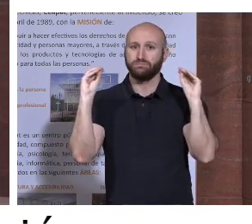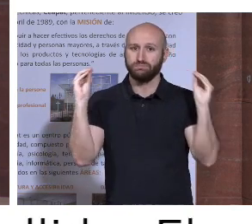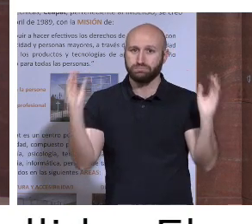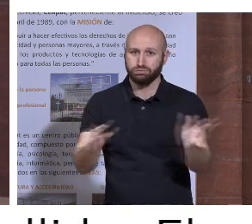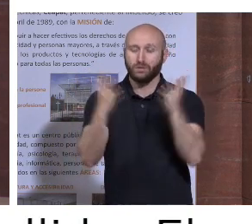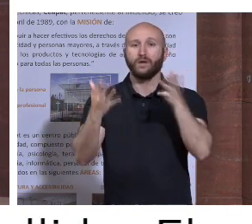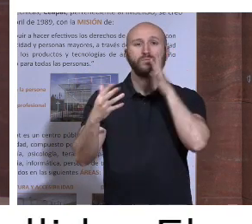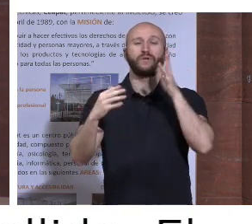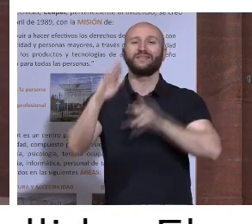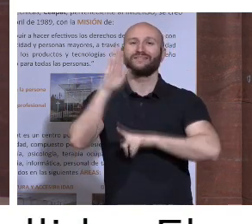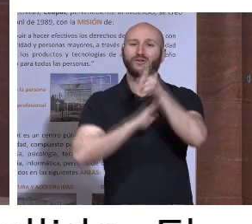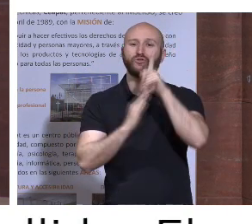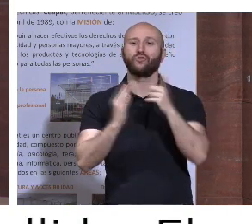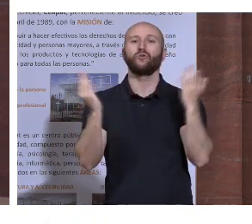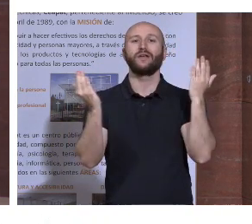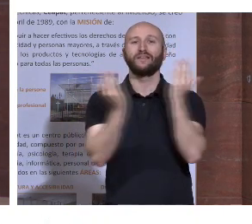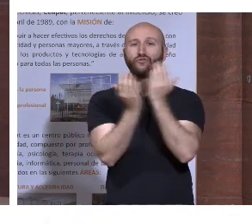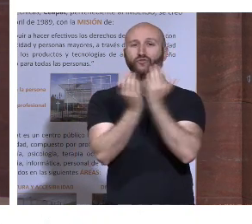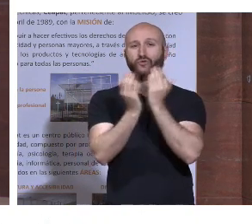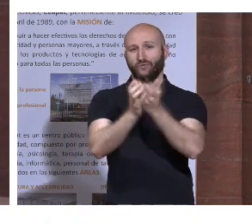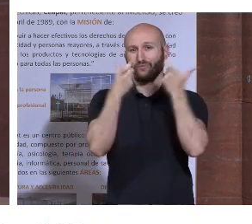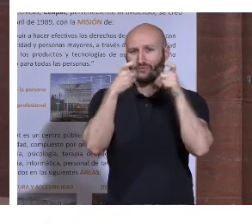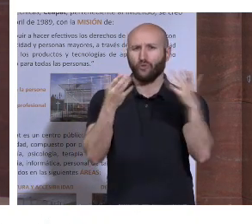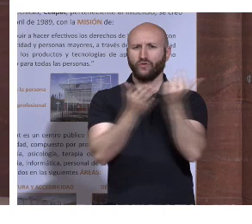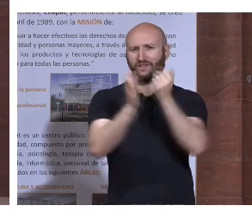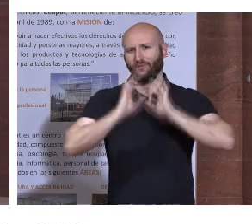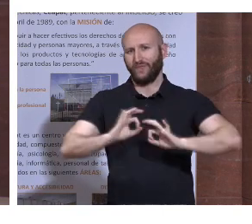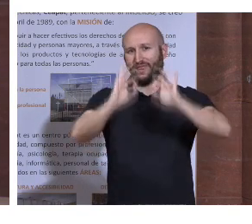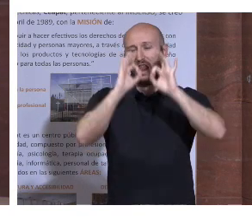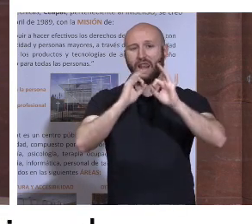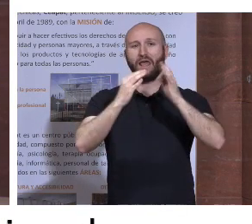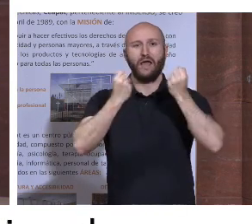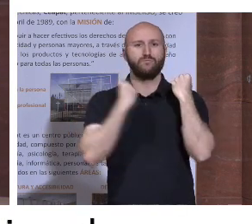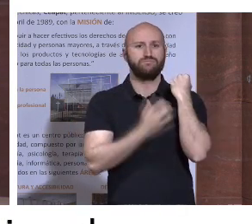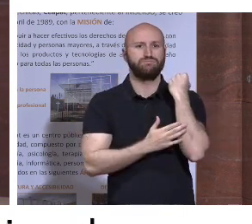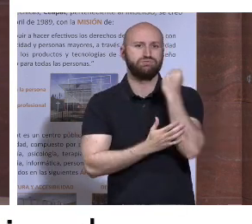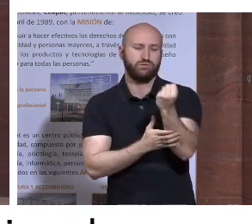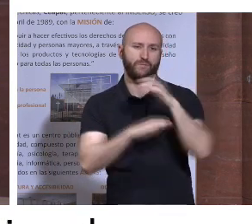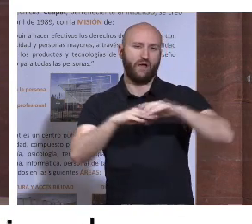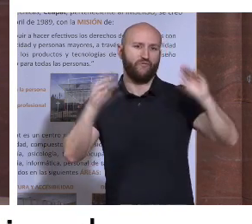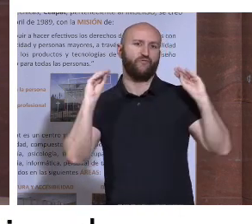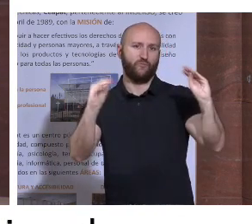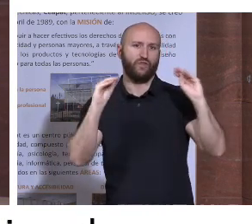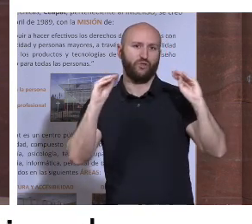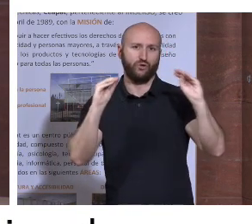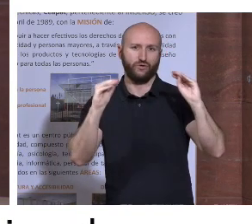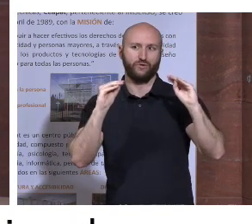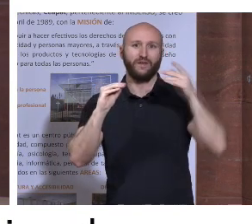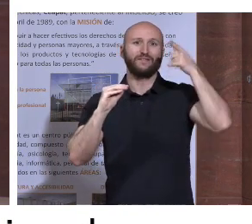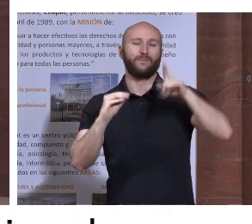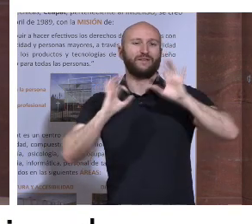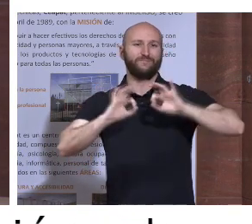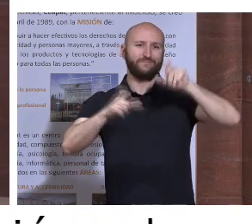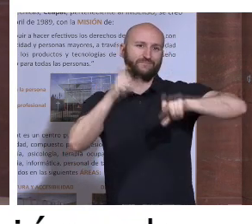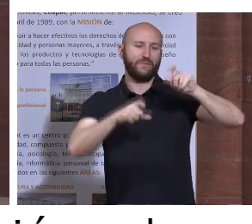en materia en la que están especializados, en definitiva, el impulso a la formación y la cualificación de